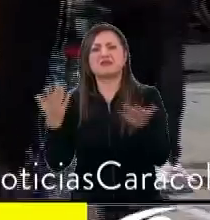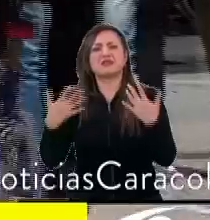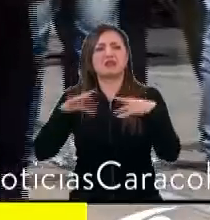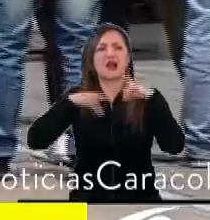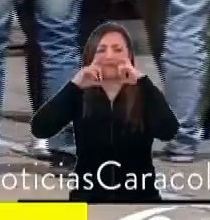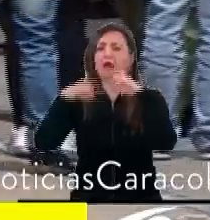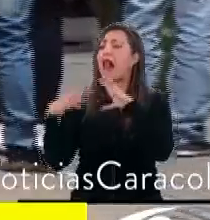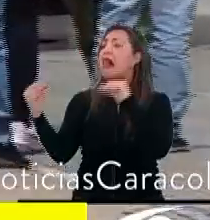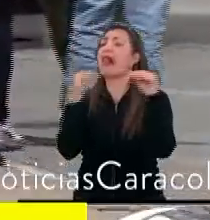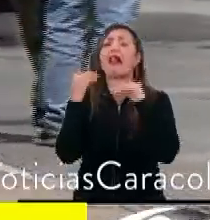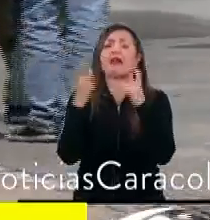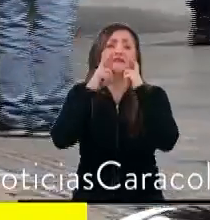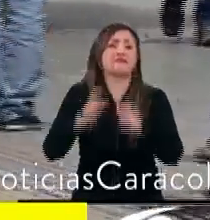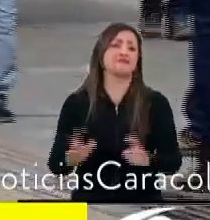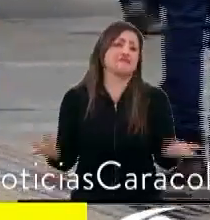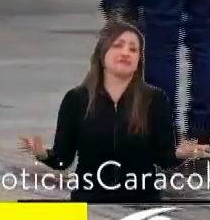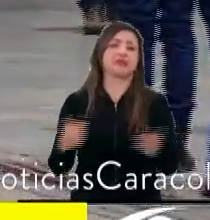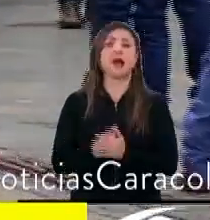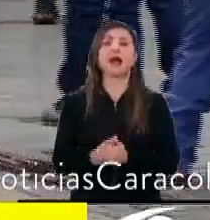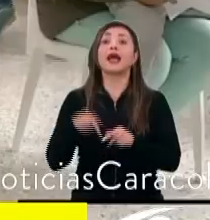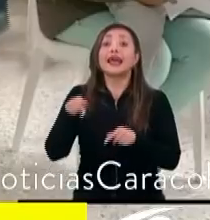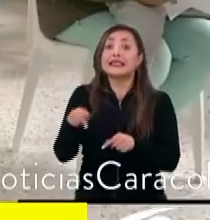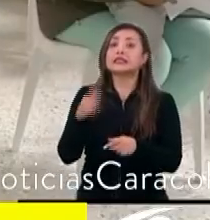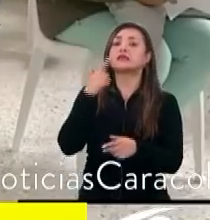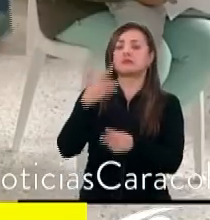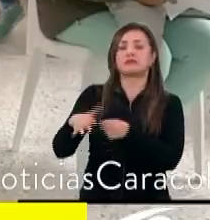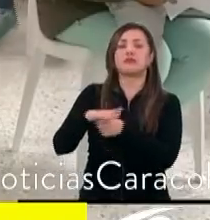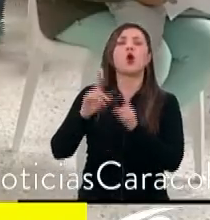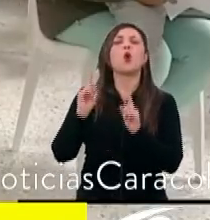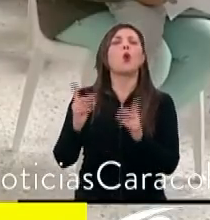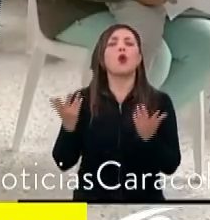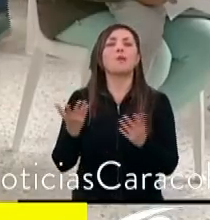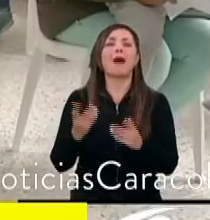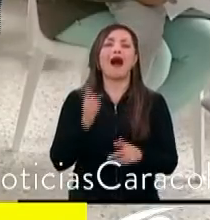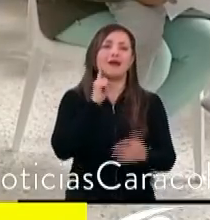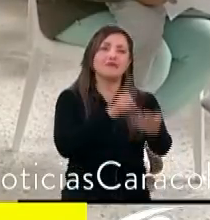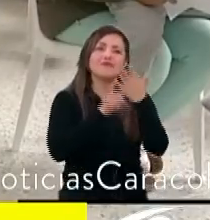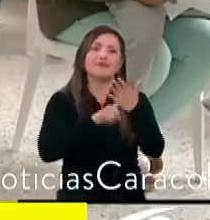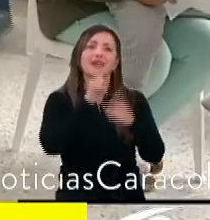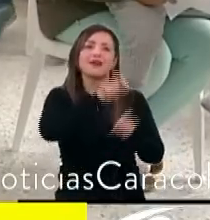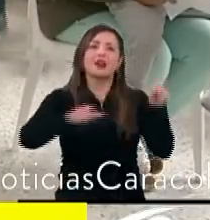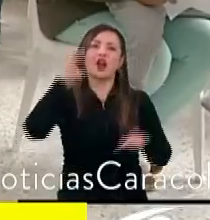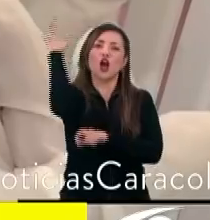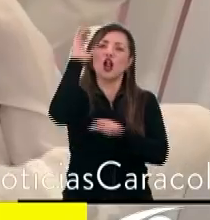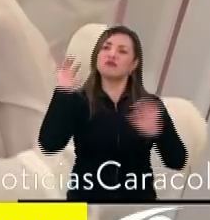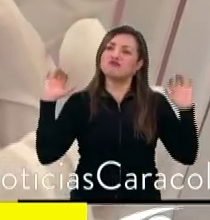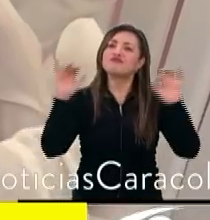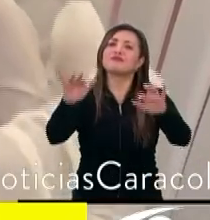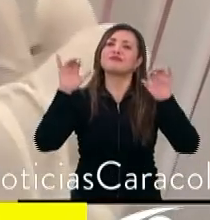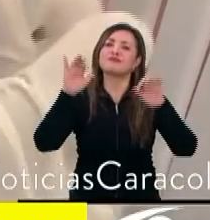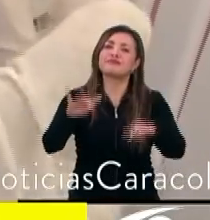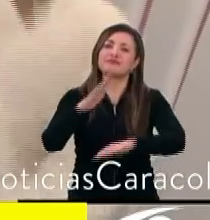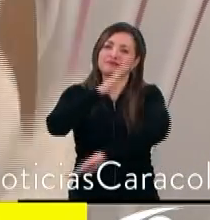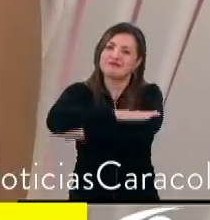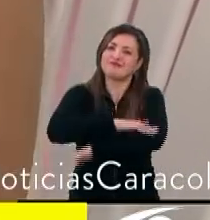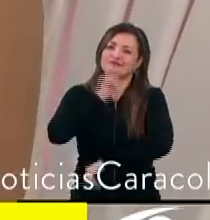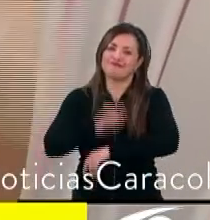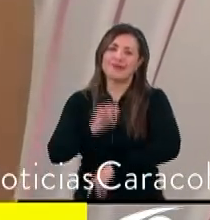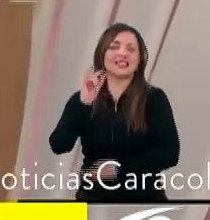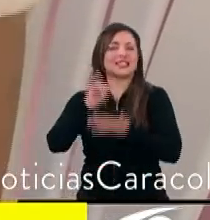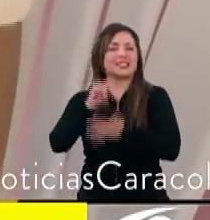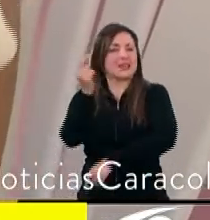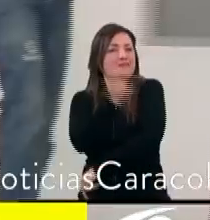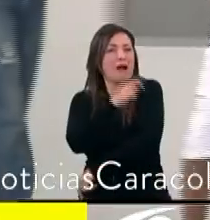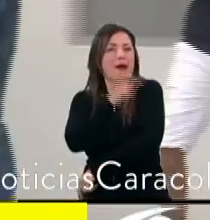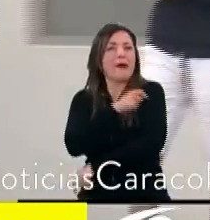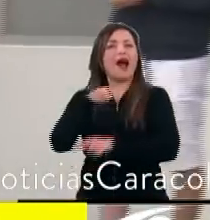quitamos hablando. Una posibilidad que prácticamente se da gracias a la respuesta que han tenido los colombianos frente a la vacunación contra el